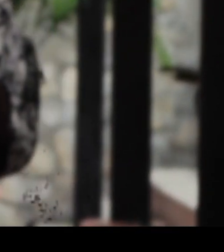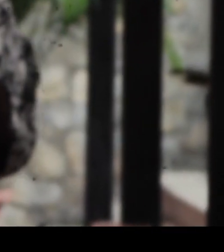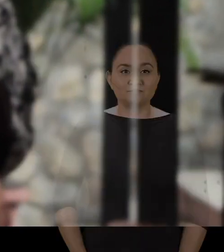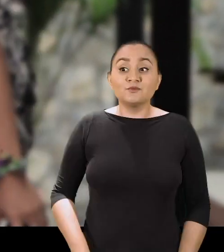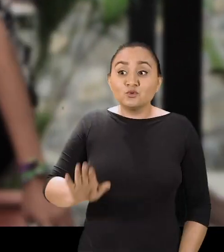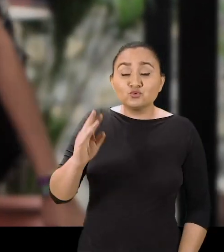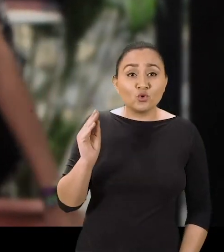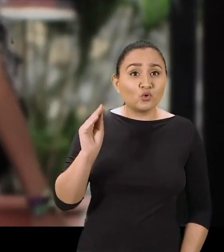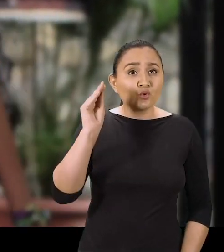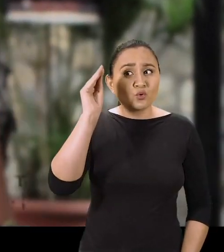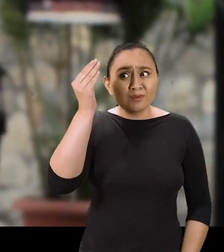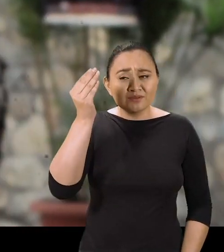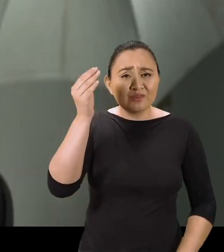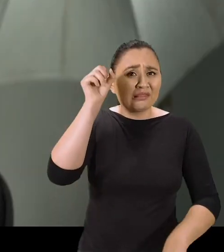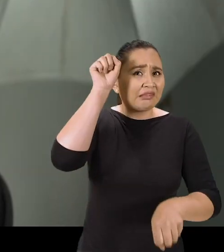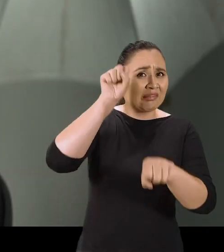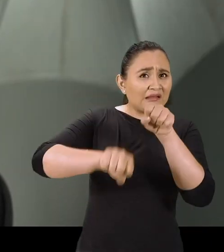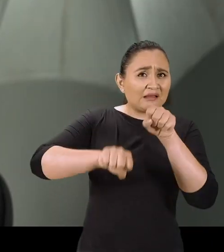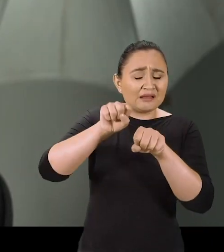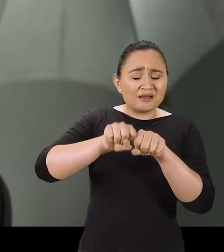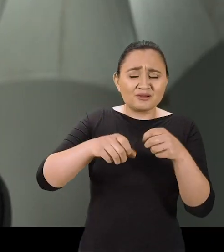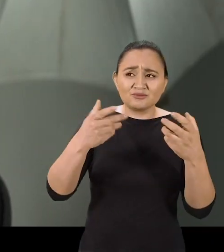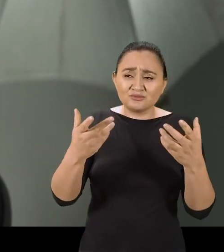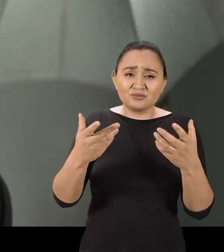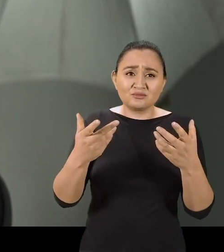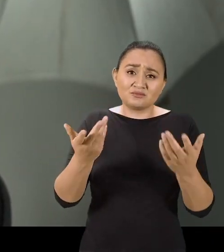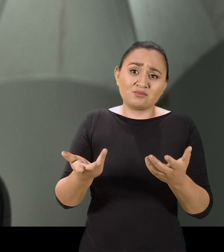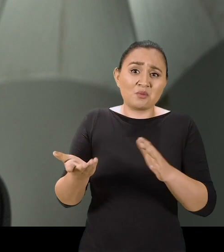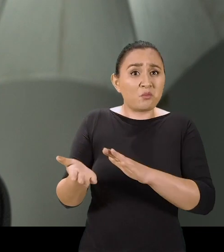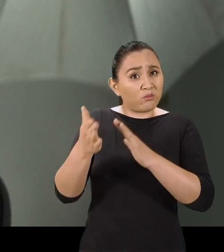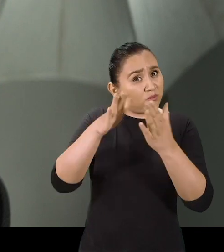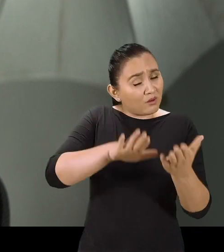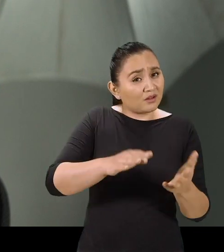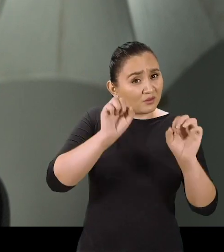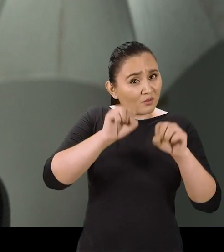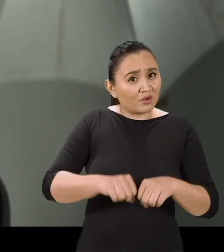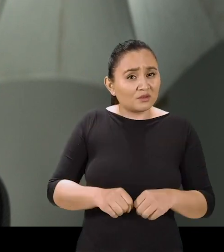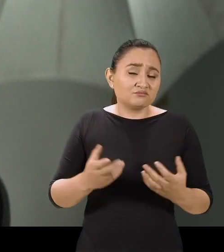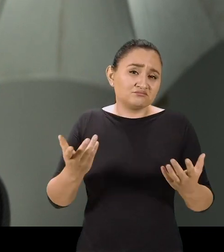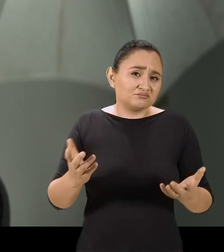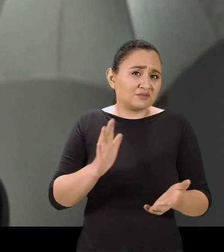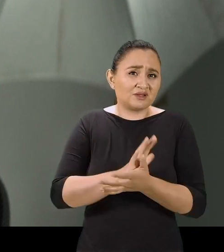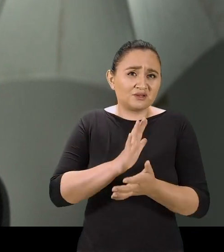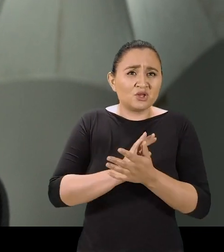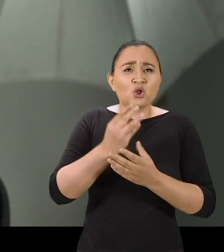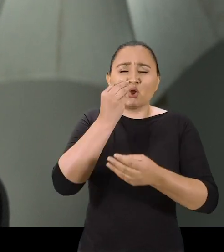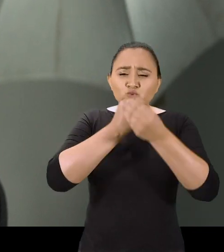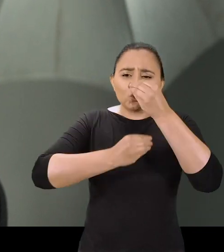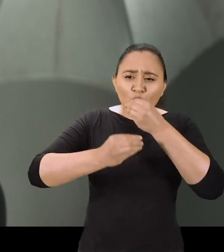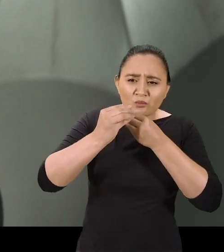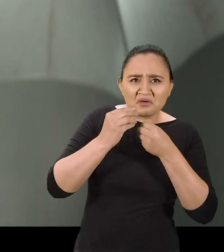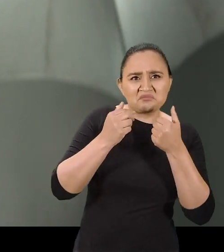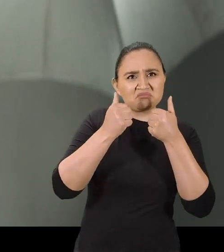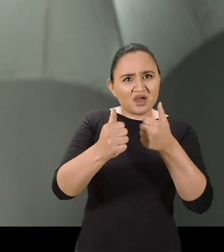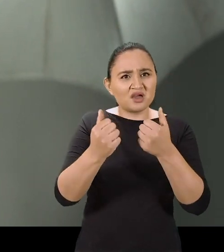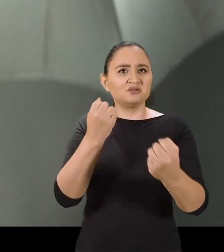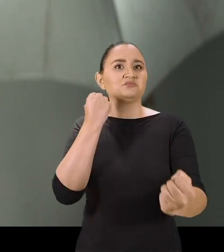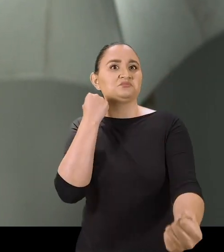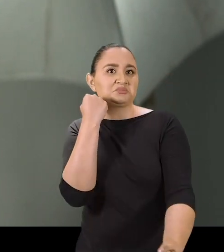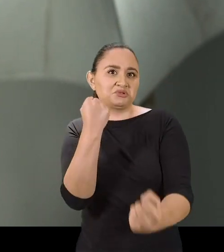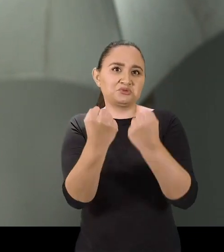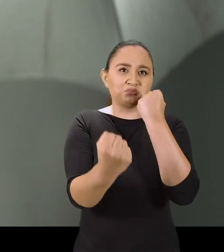por gusto se van a dañar su juventud y pueden perder hasta la vida lo único que tiene que hacer es comer bien